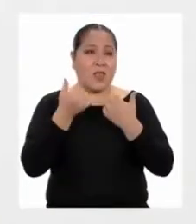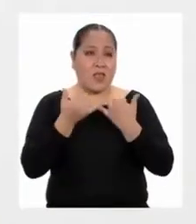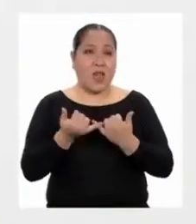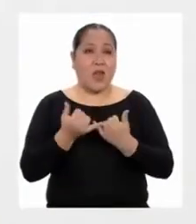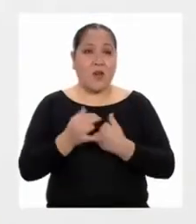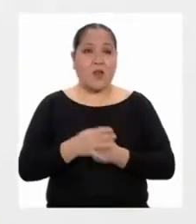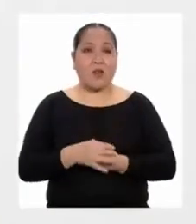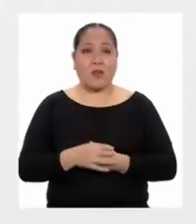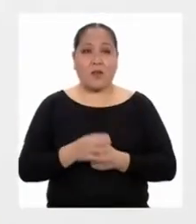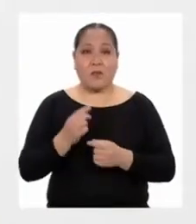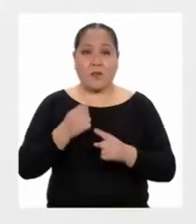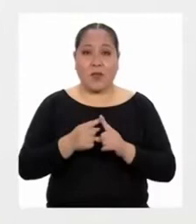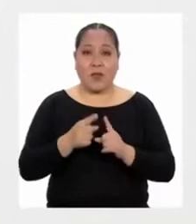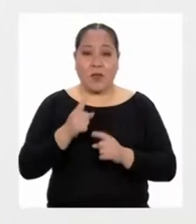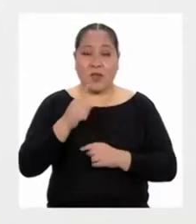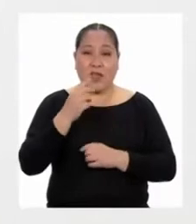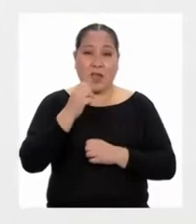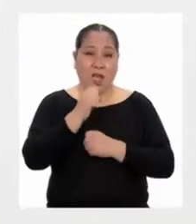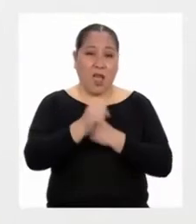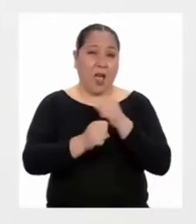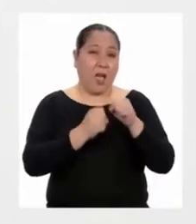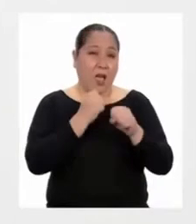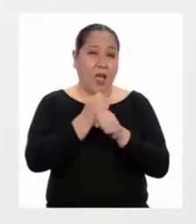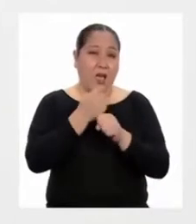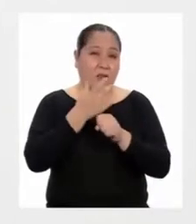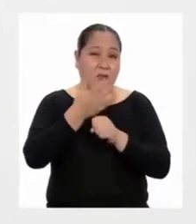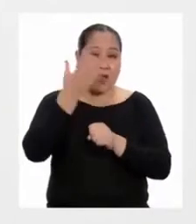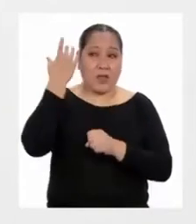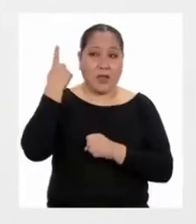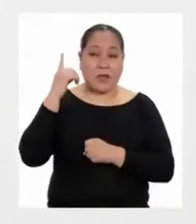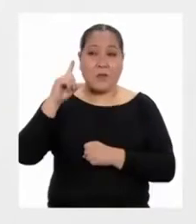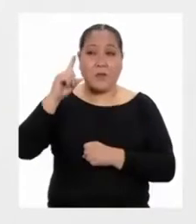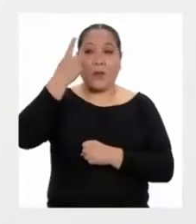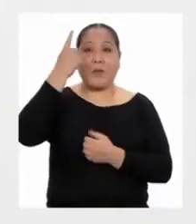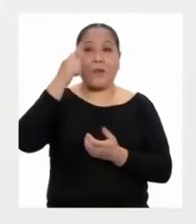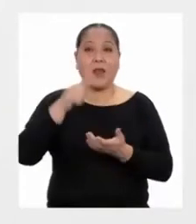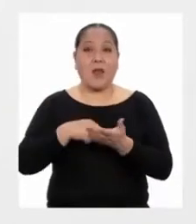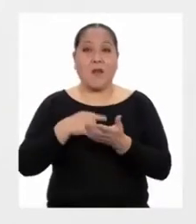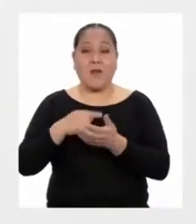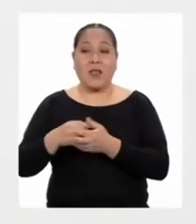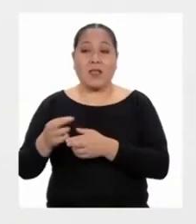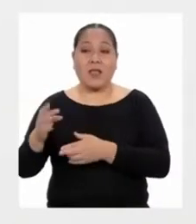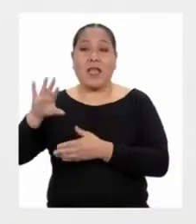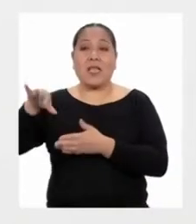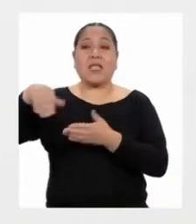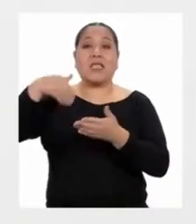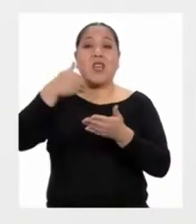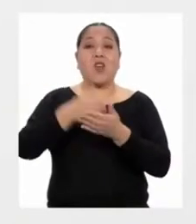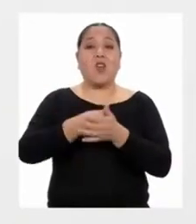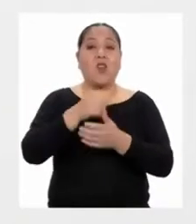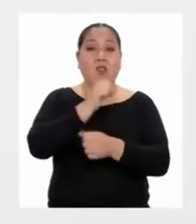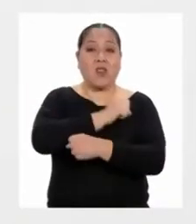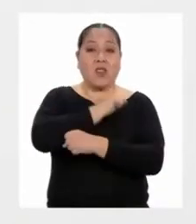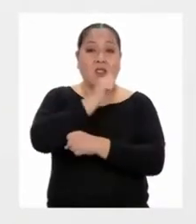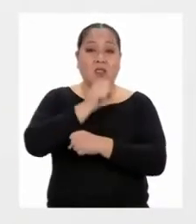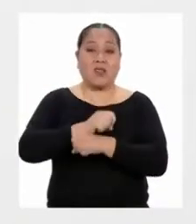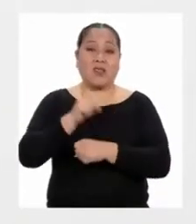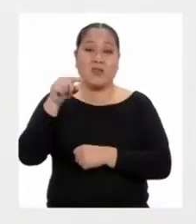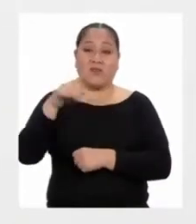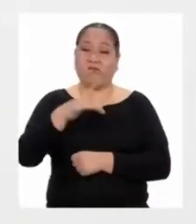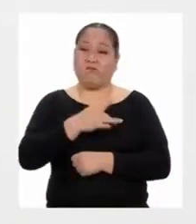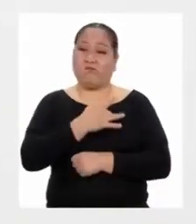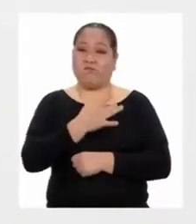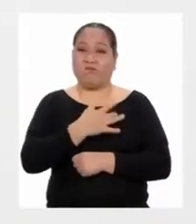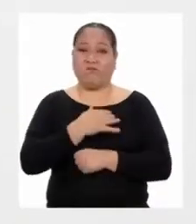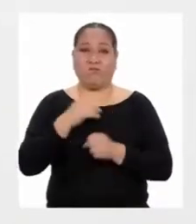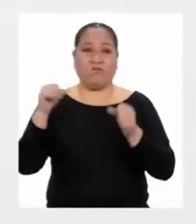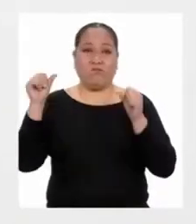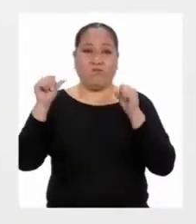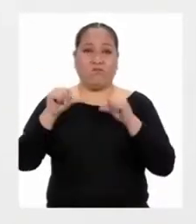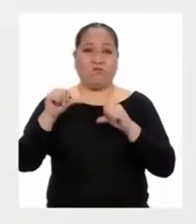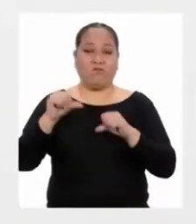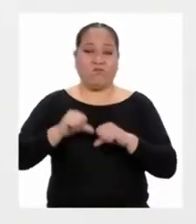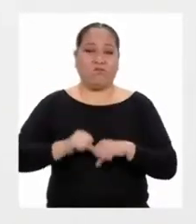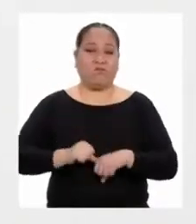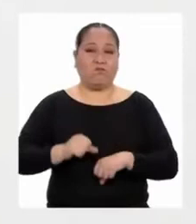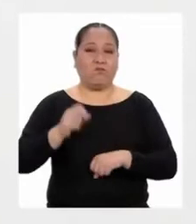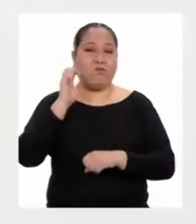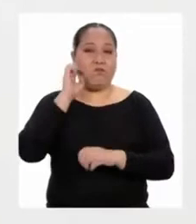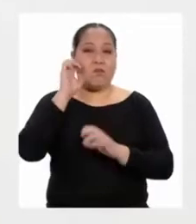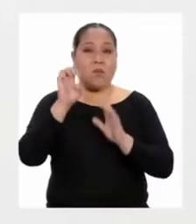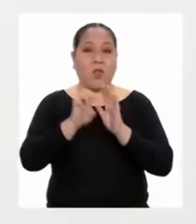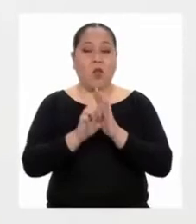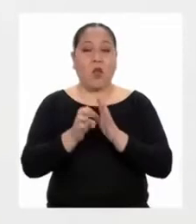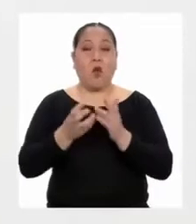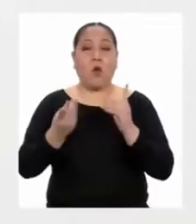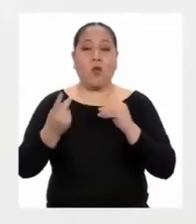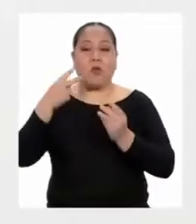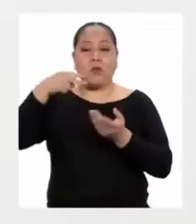ahora, pero hace unos años, cuando vino por primera vez de la Sierra, me contó que la pasó muy mal. Por ejemplo, cuando